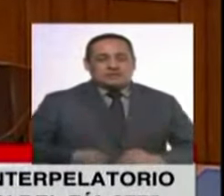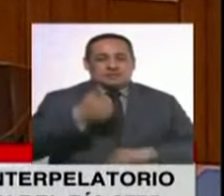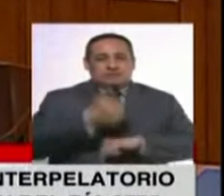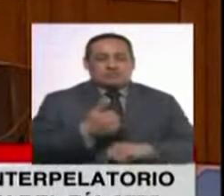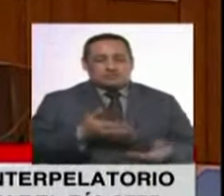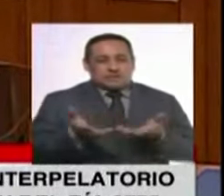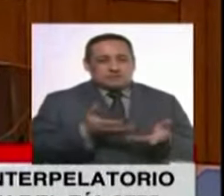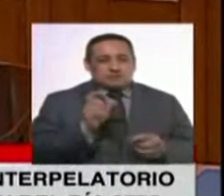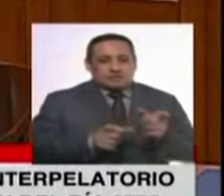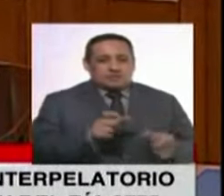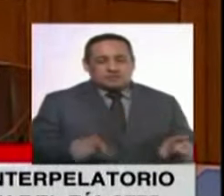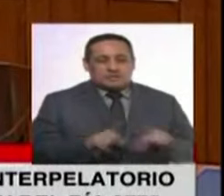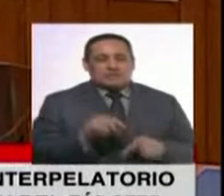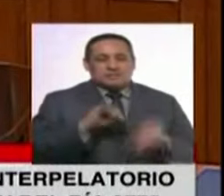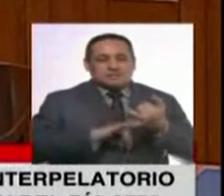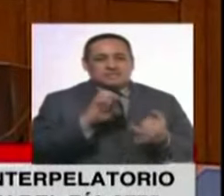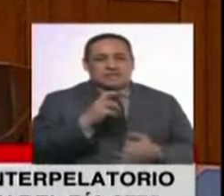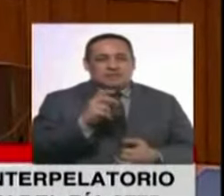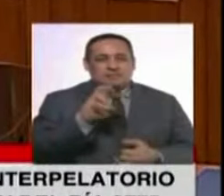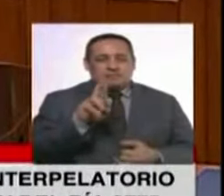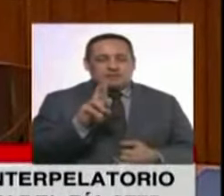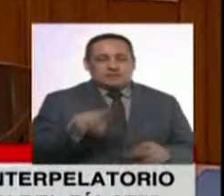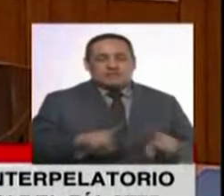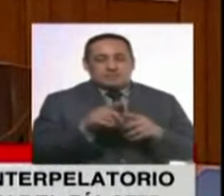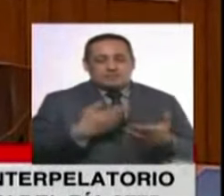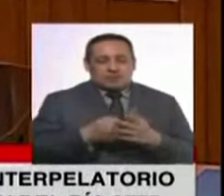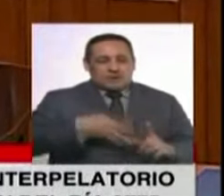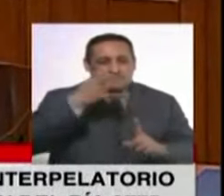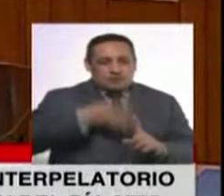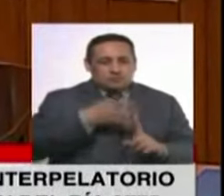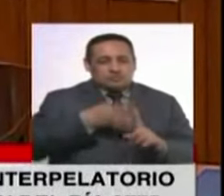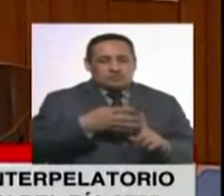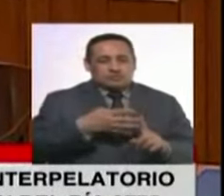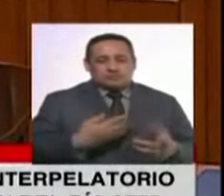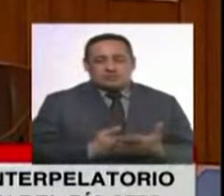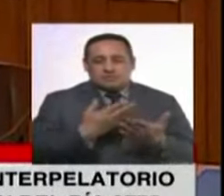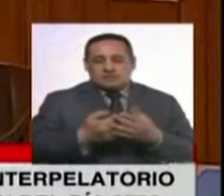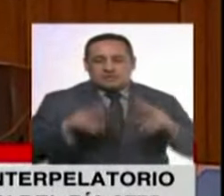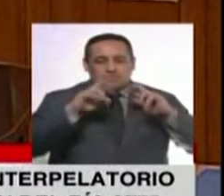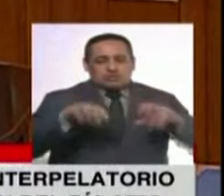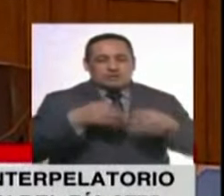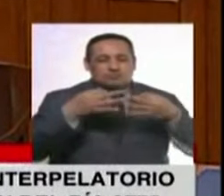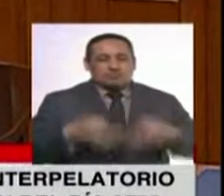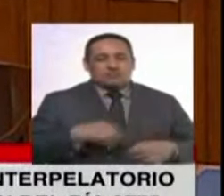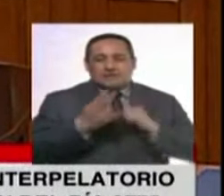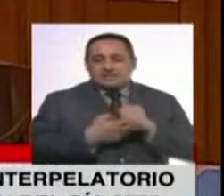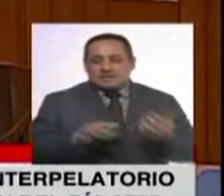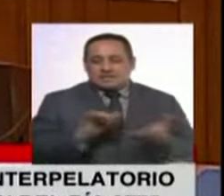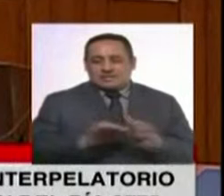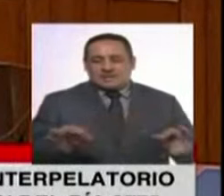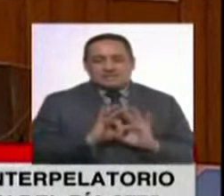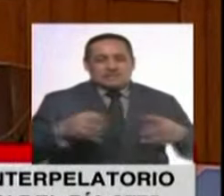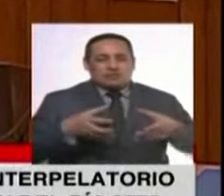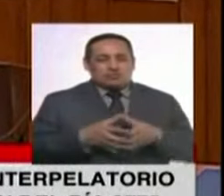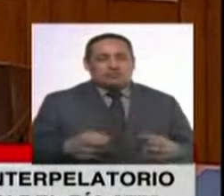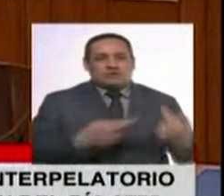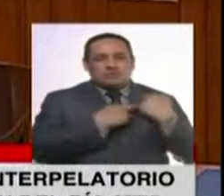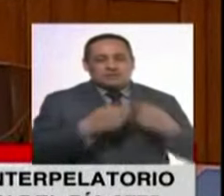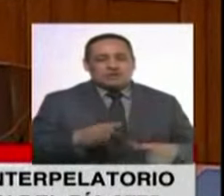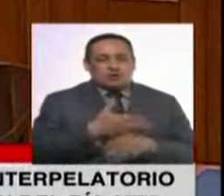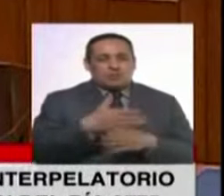del servicio civil servir dicha verificación Busca garantizar que ninguno de los funcionarios